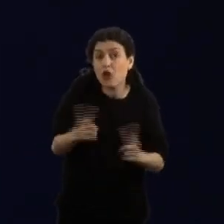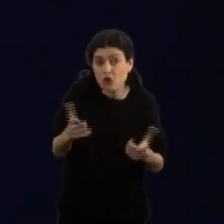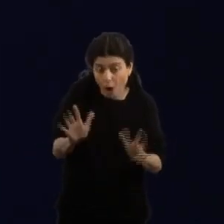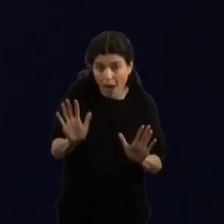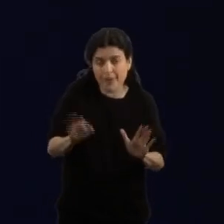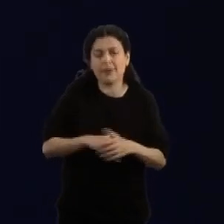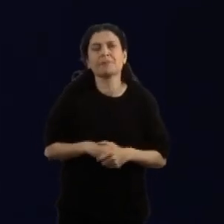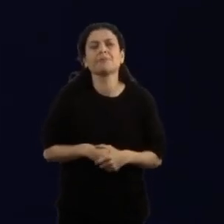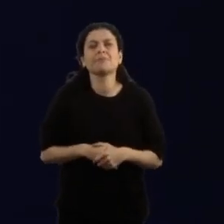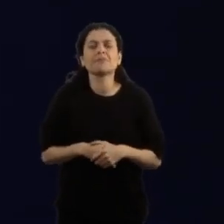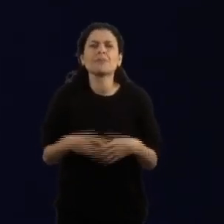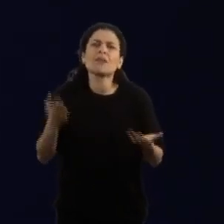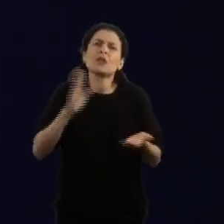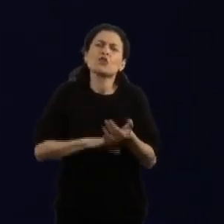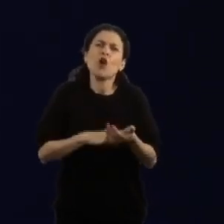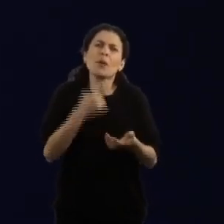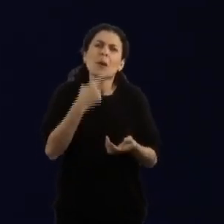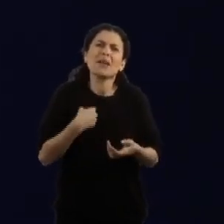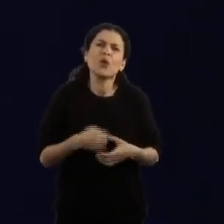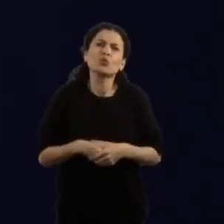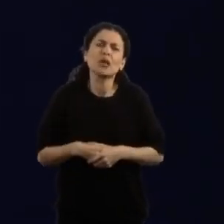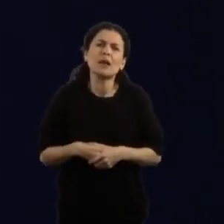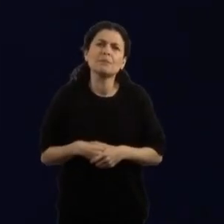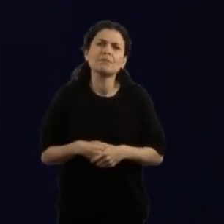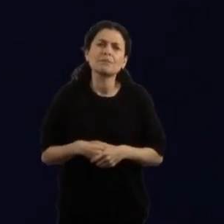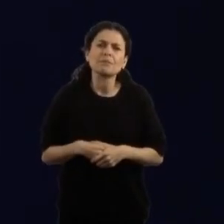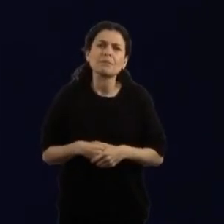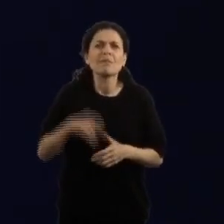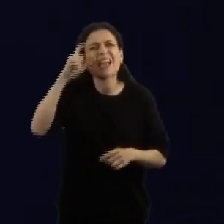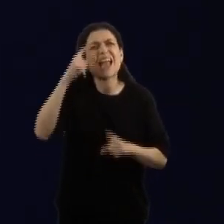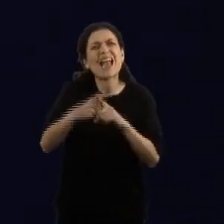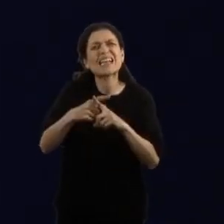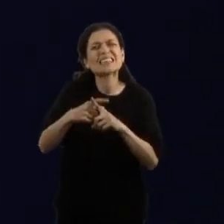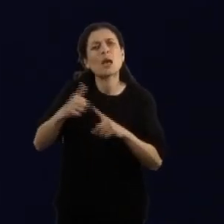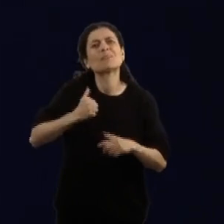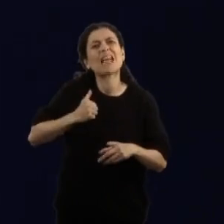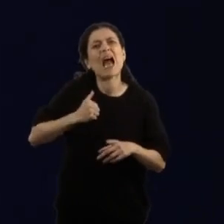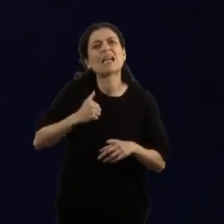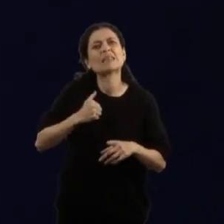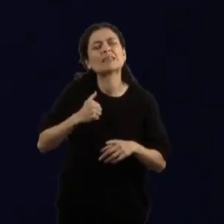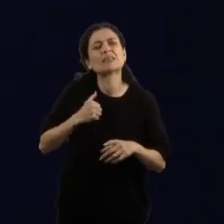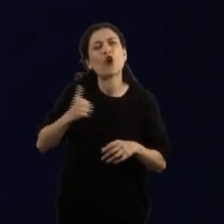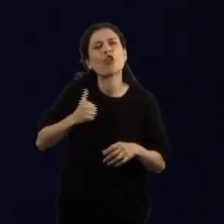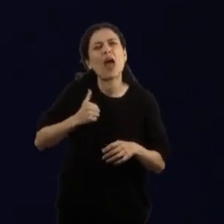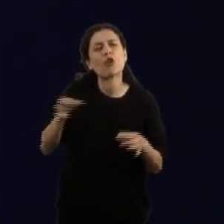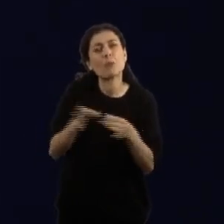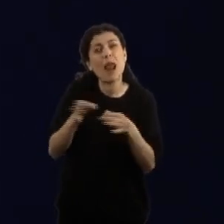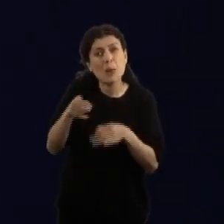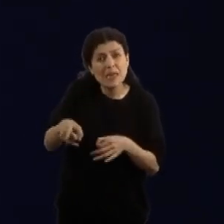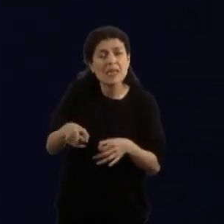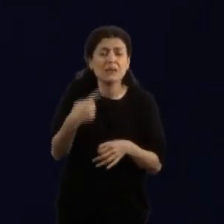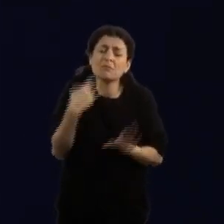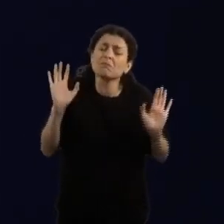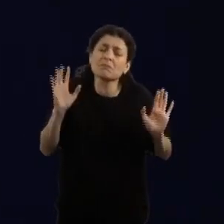frecuencia. Con respecto a los excombatientes de Malvinas que mencionás, bueno, cada uno tiene derecho a